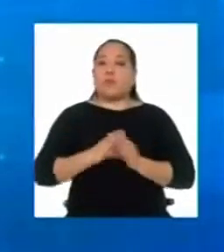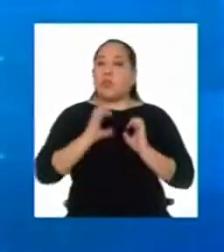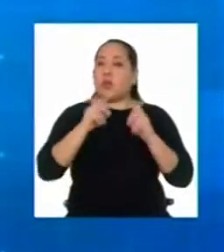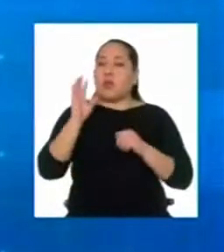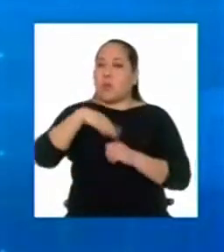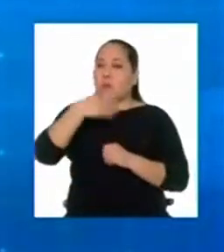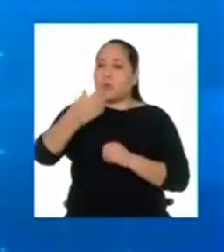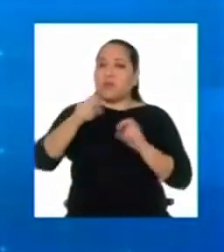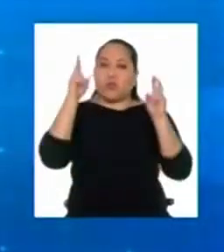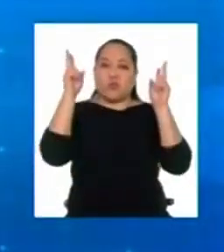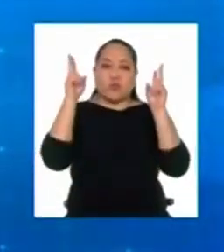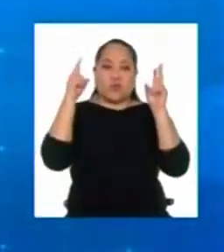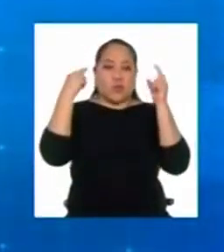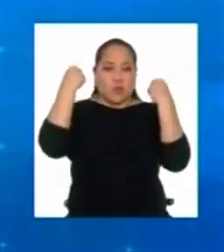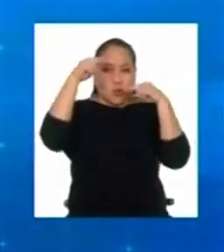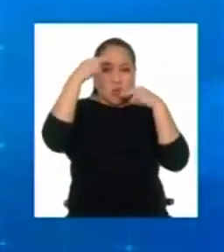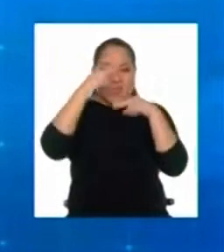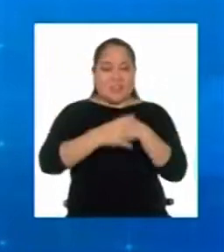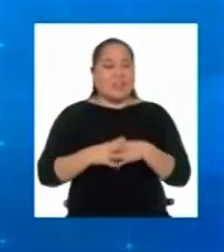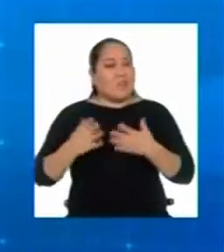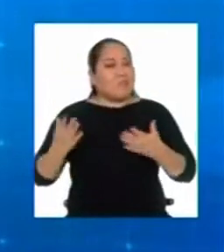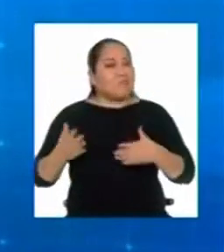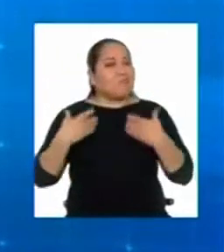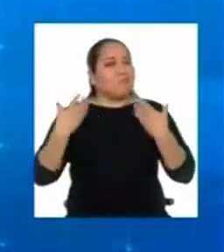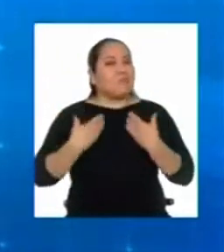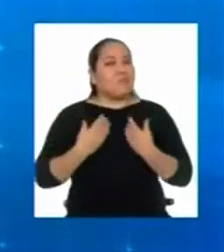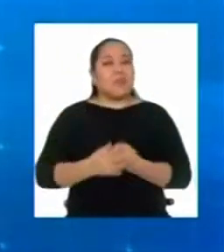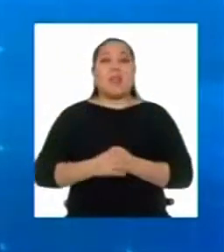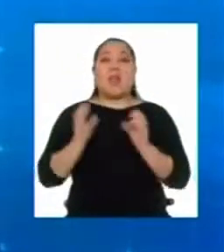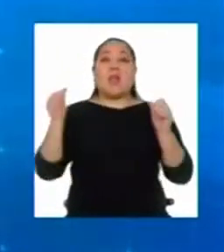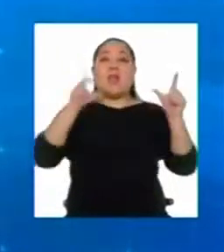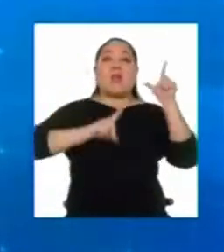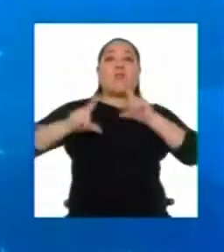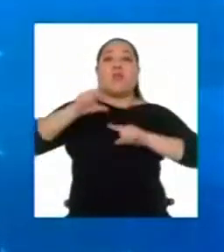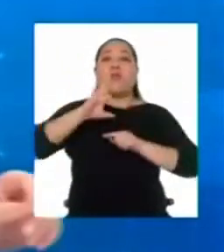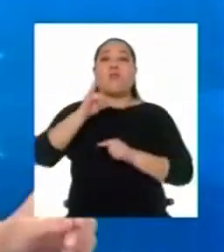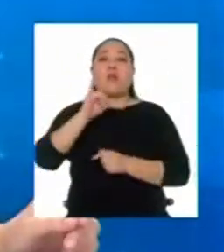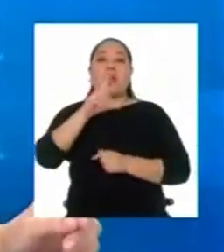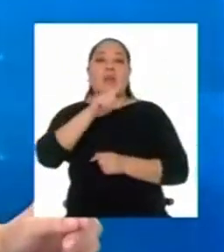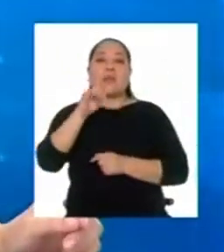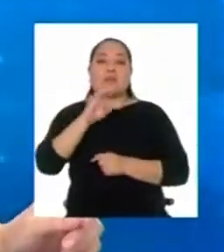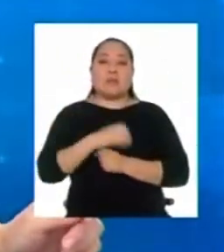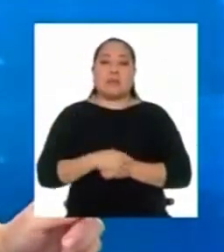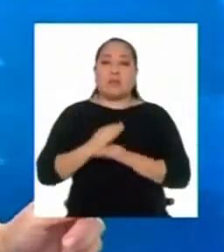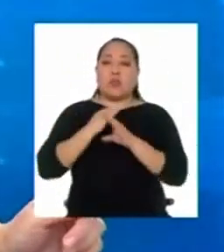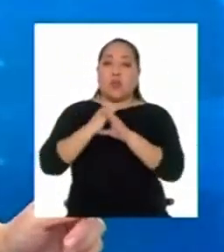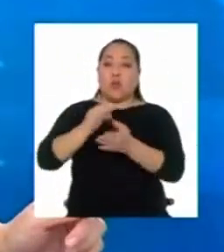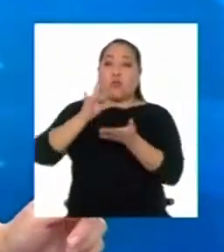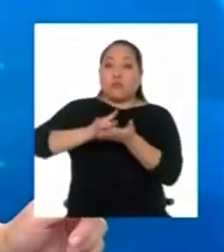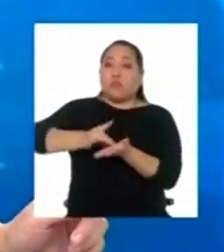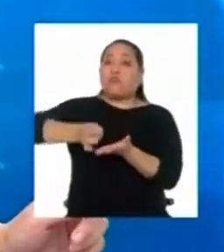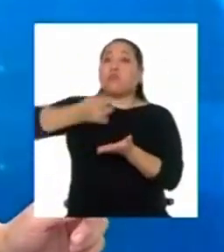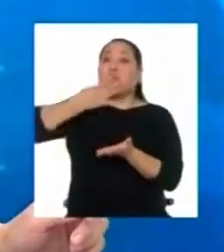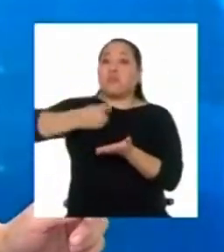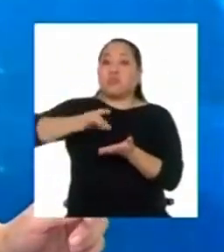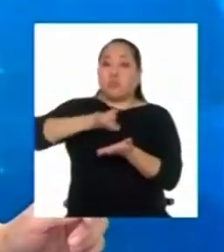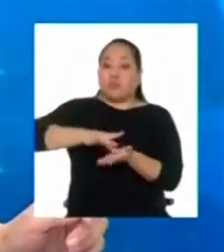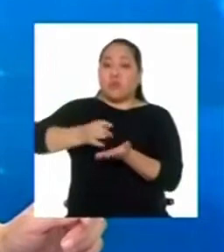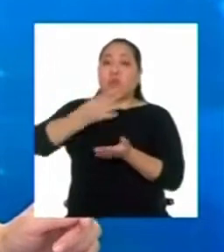Bueno, y la siguiente es una noticia alentadora. Así es, la farmacéutica Pfizer aseguró que su píldora anti-COVID, Paxlovid,